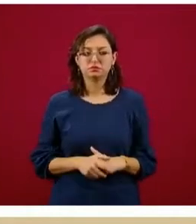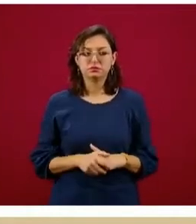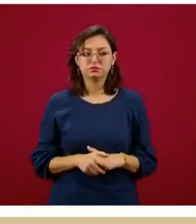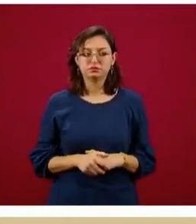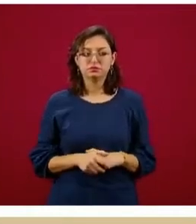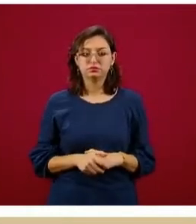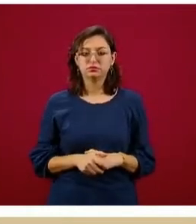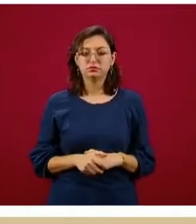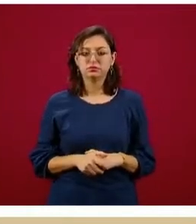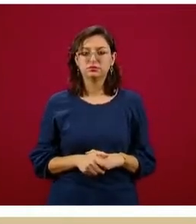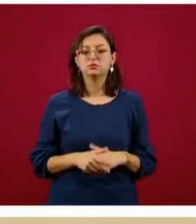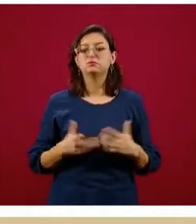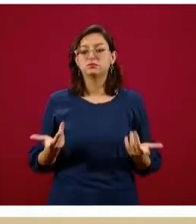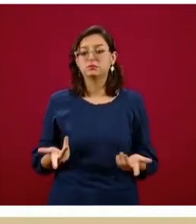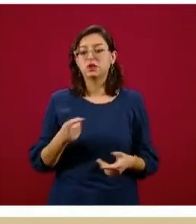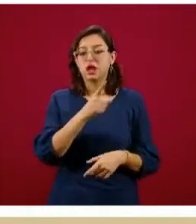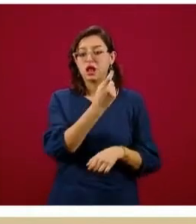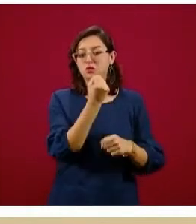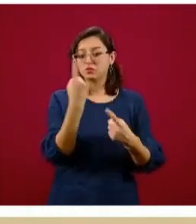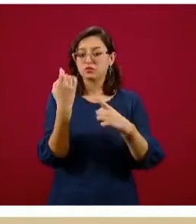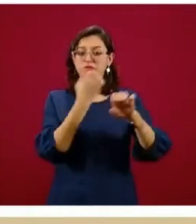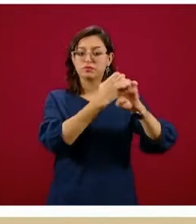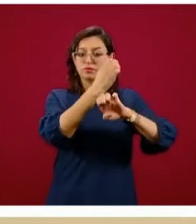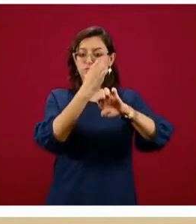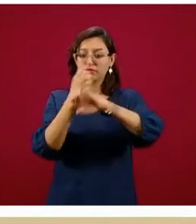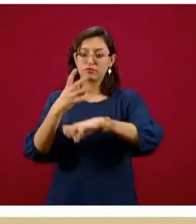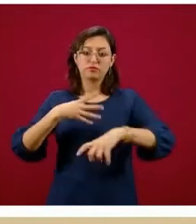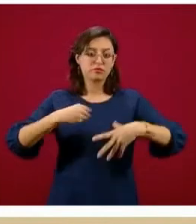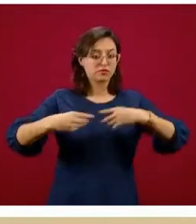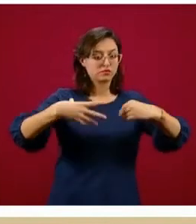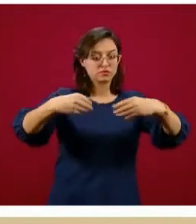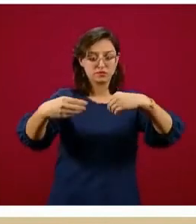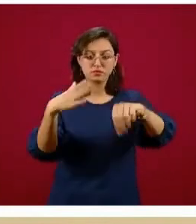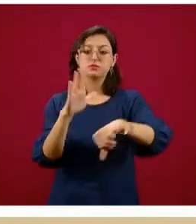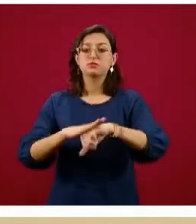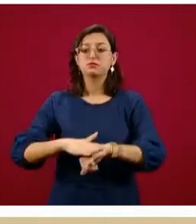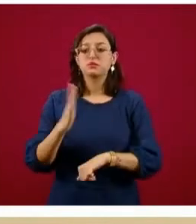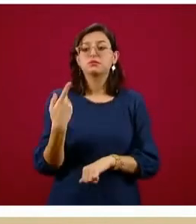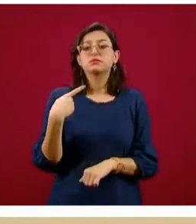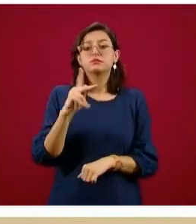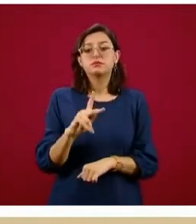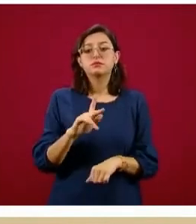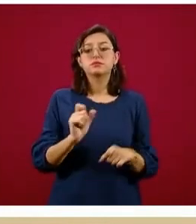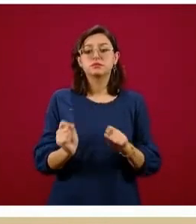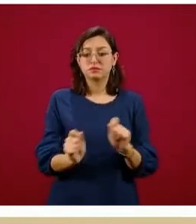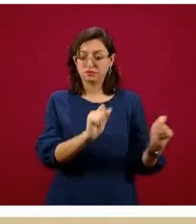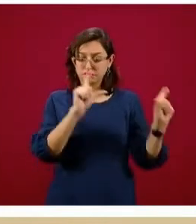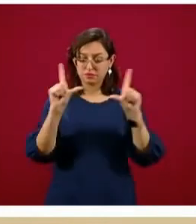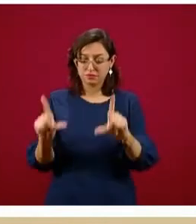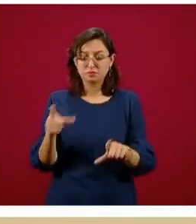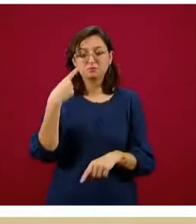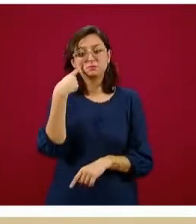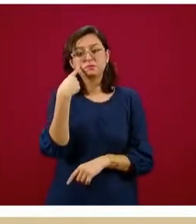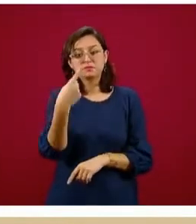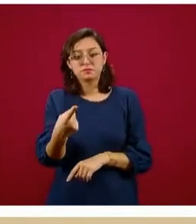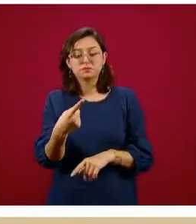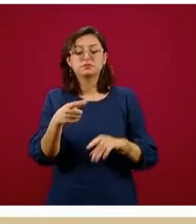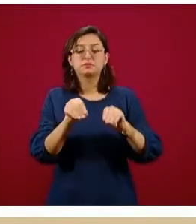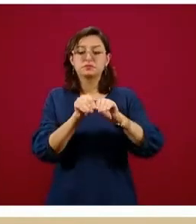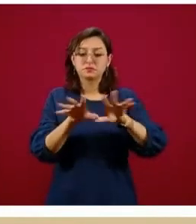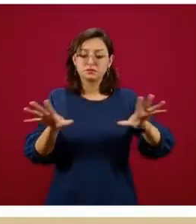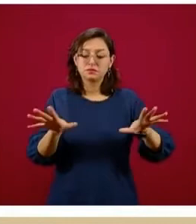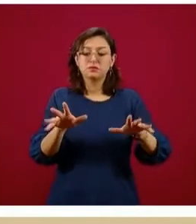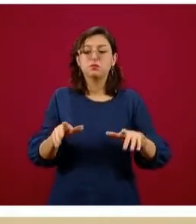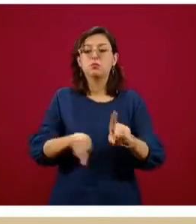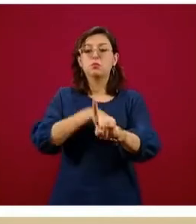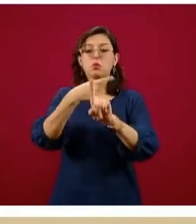aquellas entidades en donde hay una transmisión más activa. Sin embargo, en la siguiente diapositiva, que es la que distribuye por